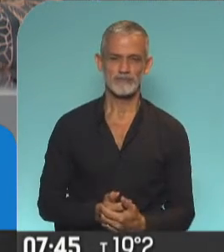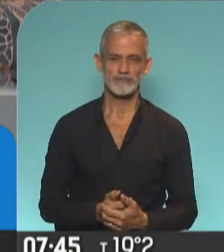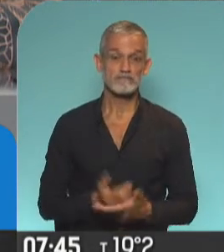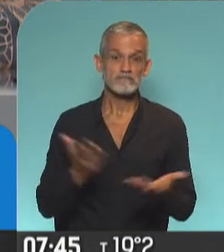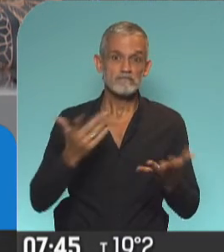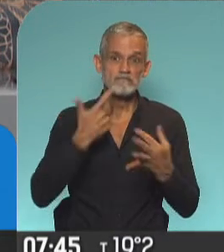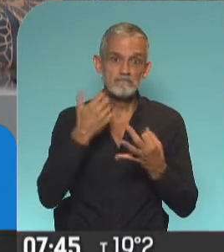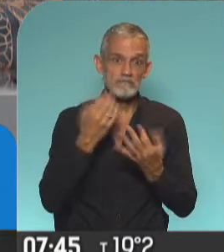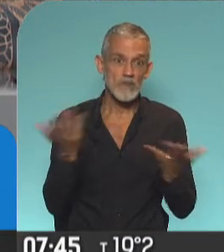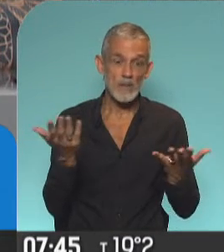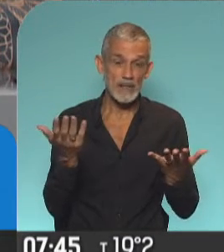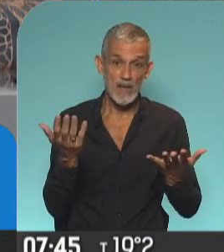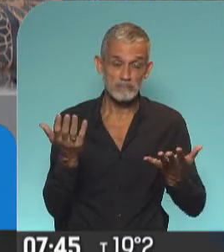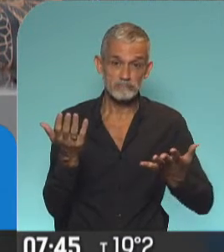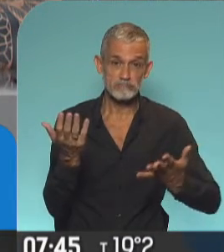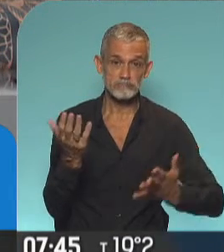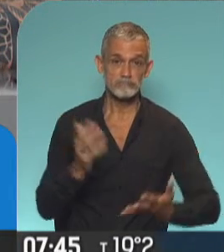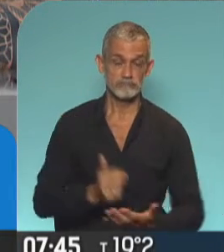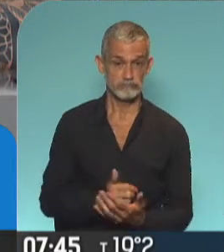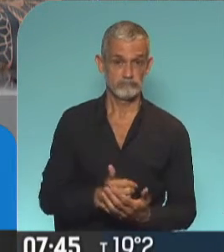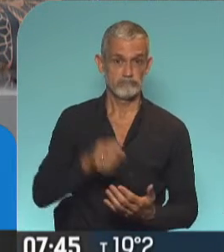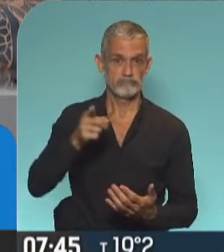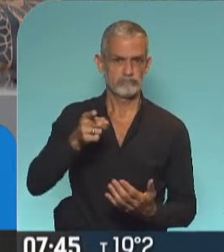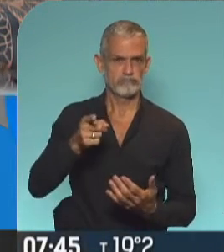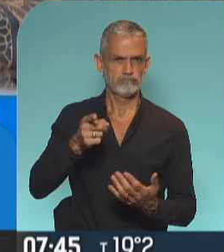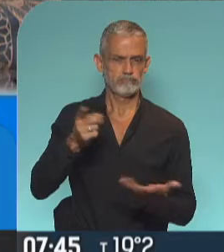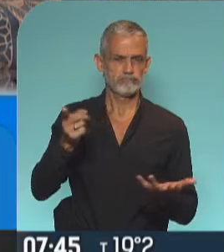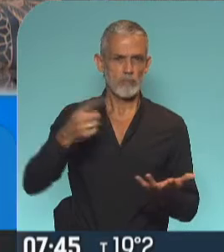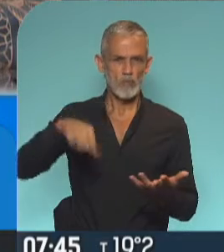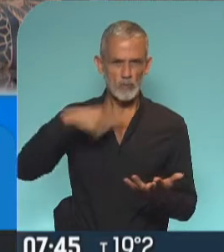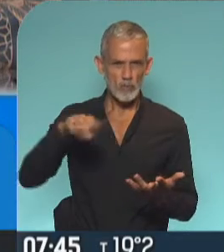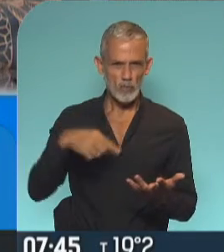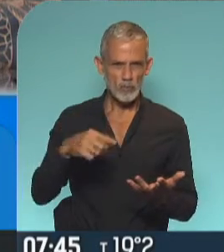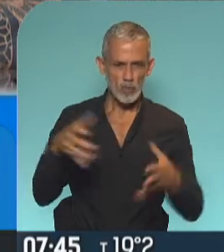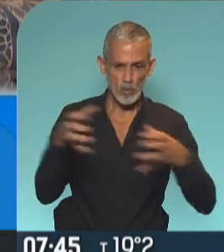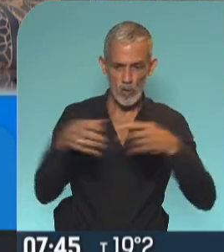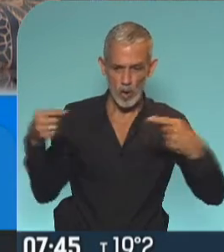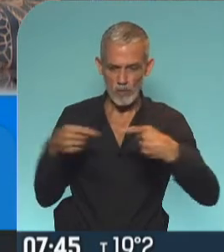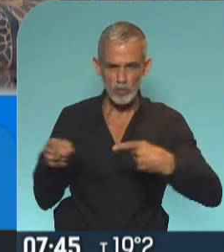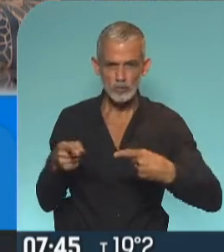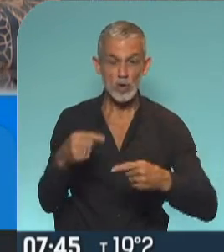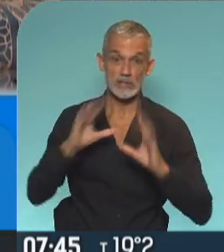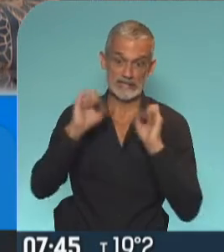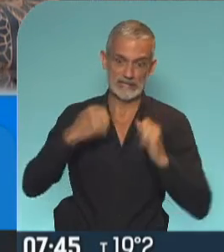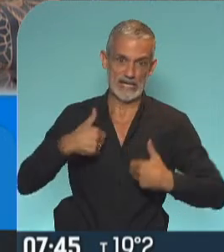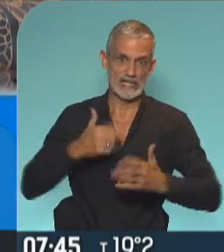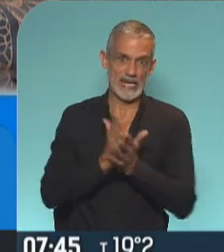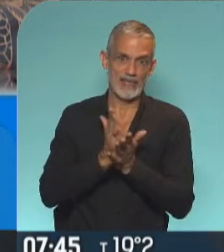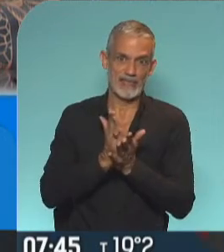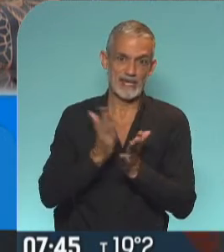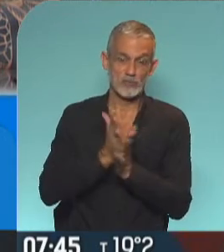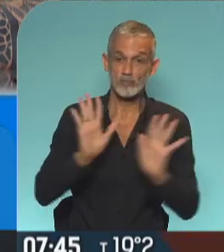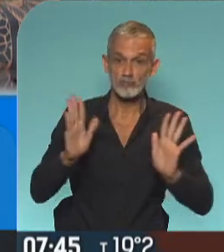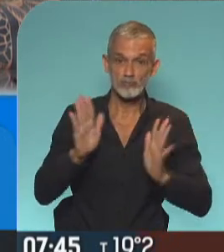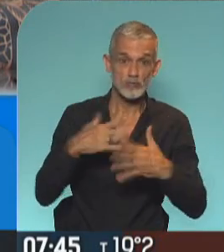La verdad que digamos, la oposición, nosotros le dejamos como Secretaría de Derechos Humanos todos los contactos para que nos